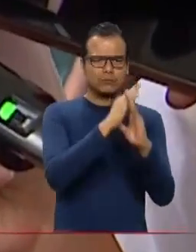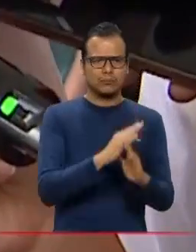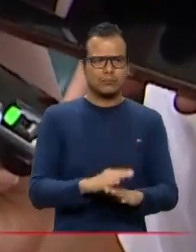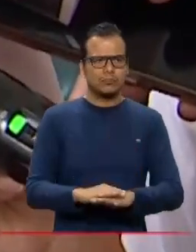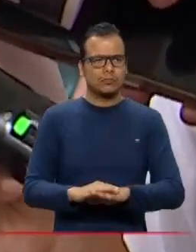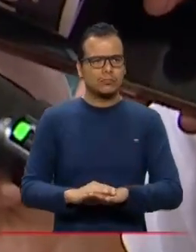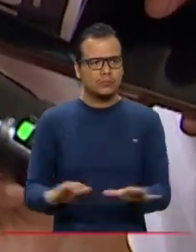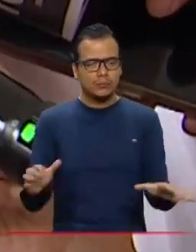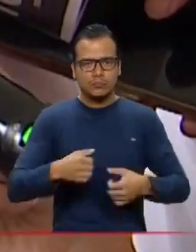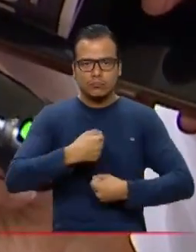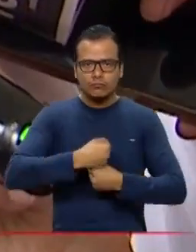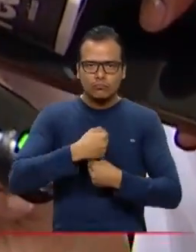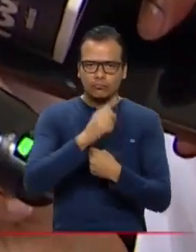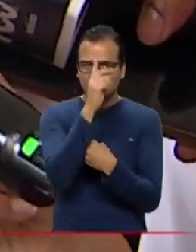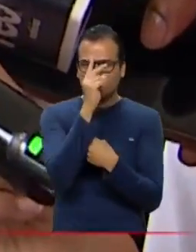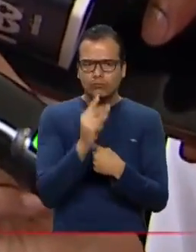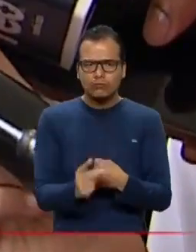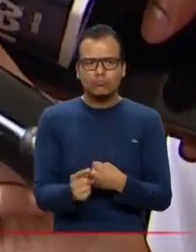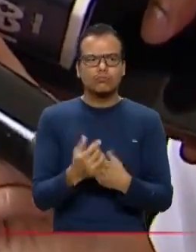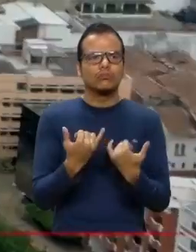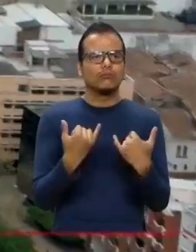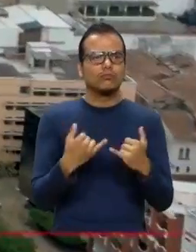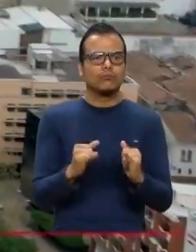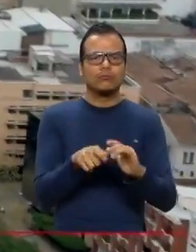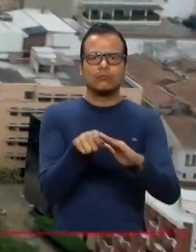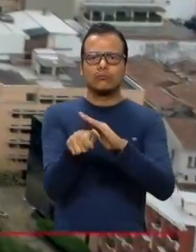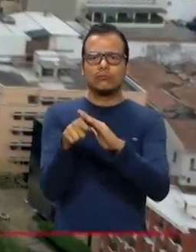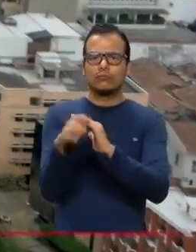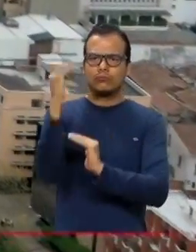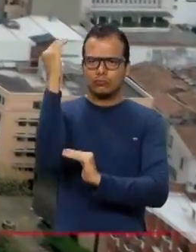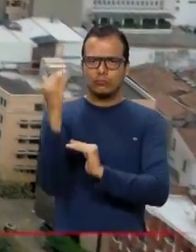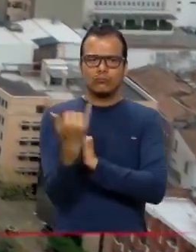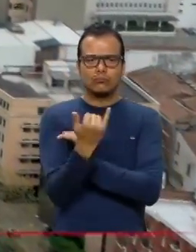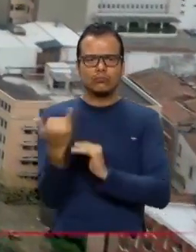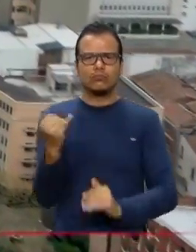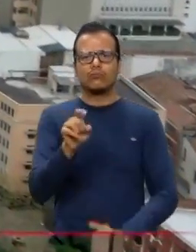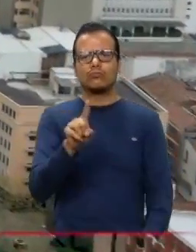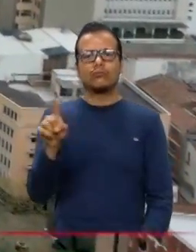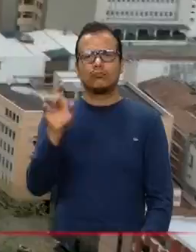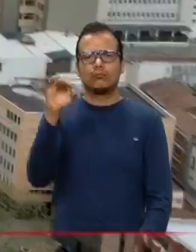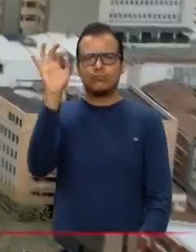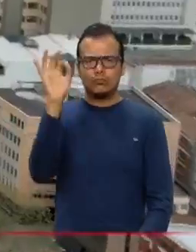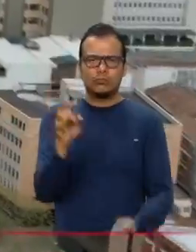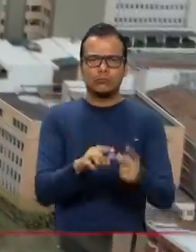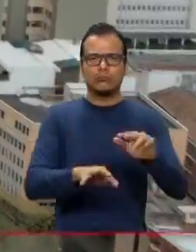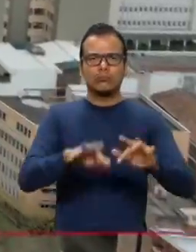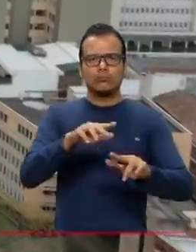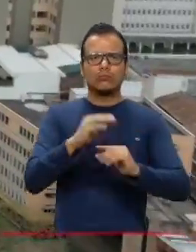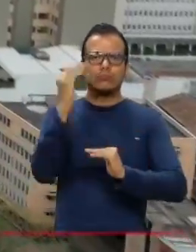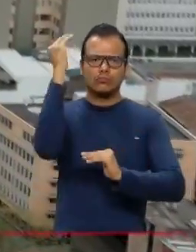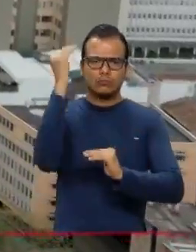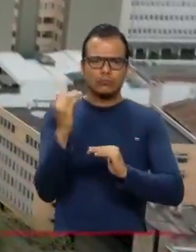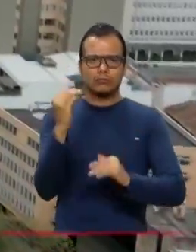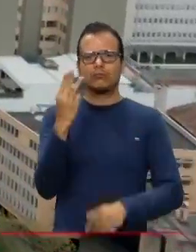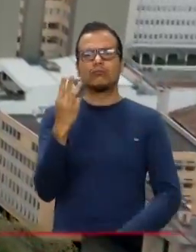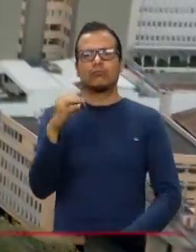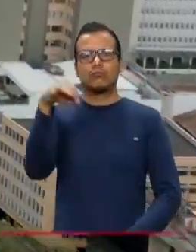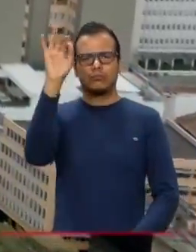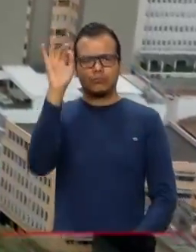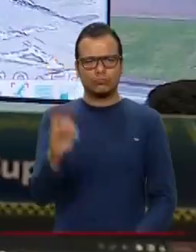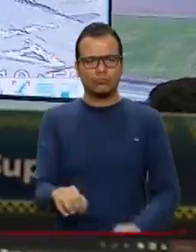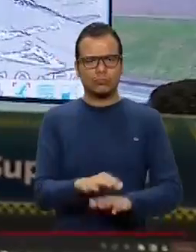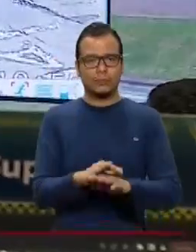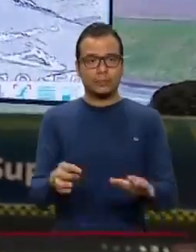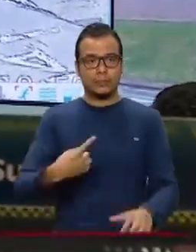seguimos trabajando disminuyendo los homicidios en 11 por disminuyendo el hurto en un 30% y hemos cuidado a